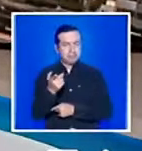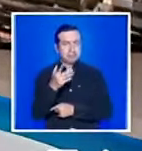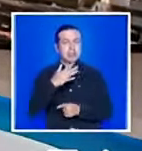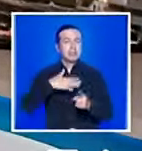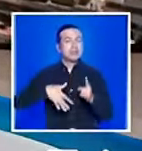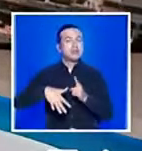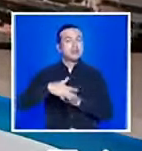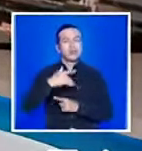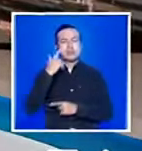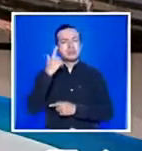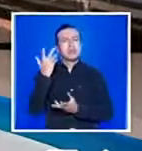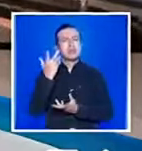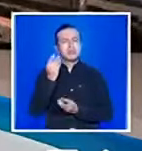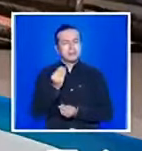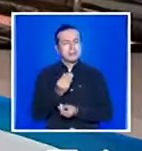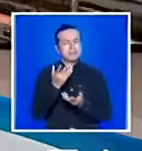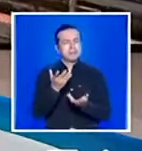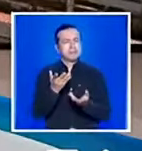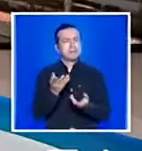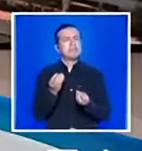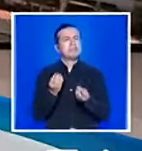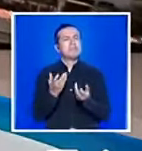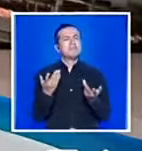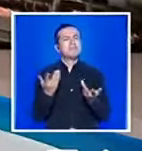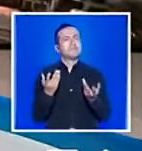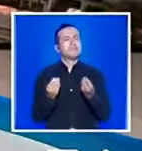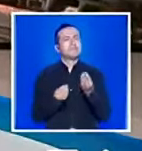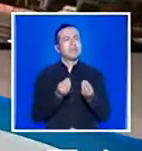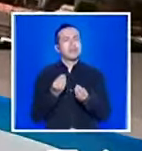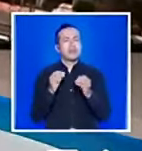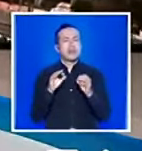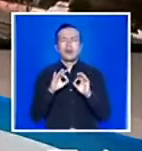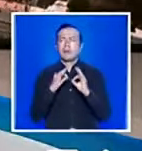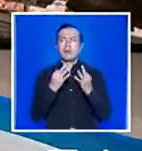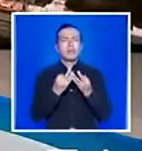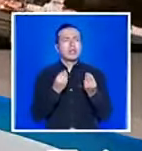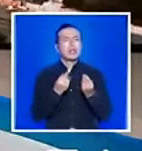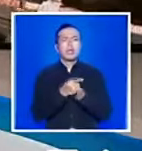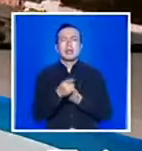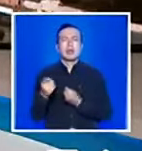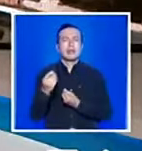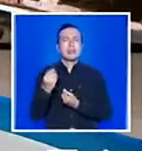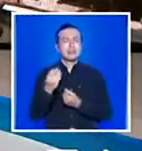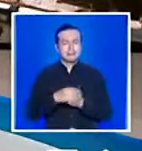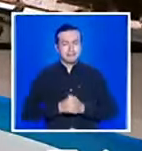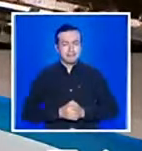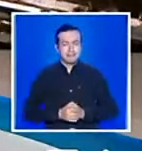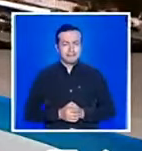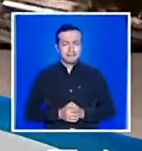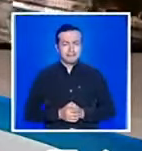situación. Alex, buenos días. ¿Qué medidas están tomando los vecinos ante la delincuencia?